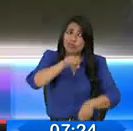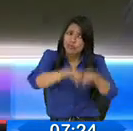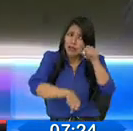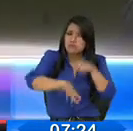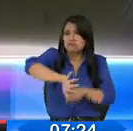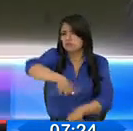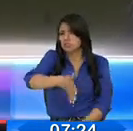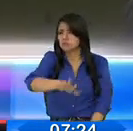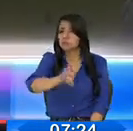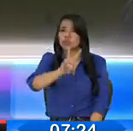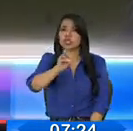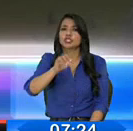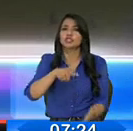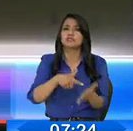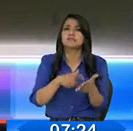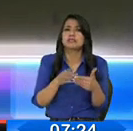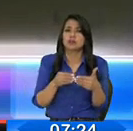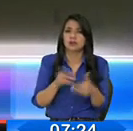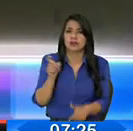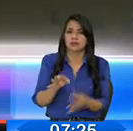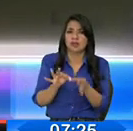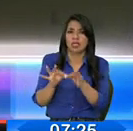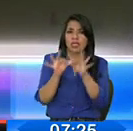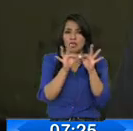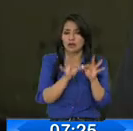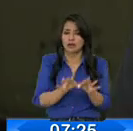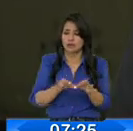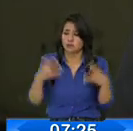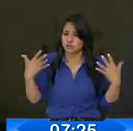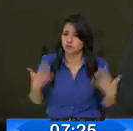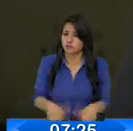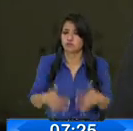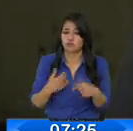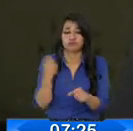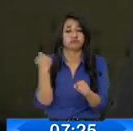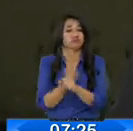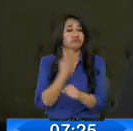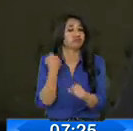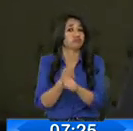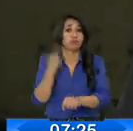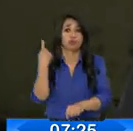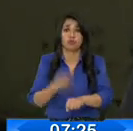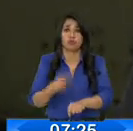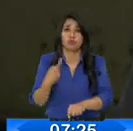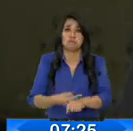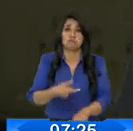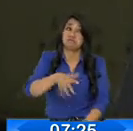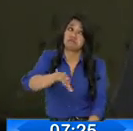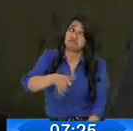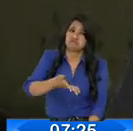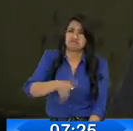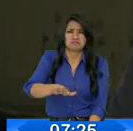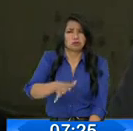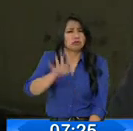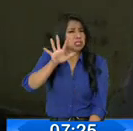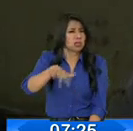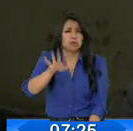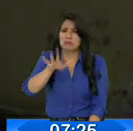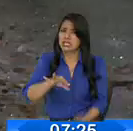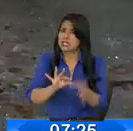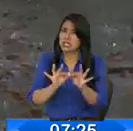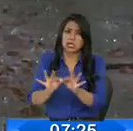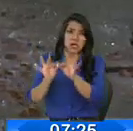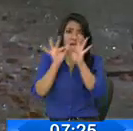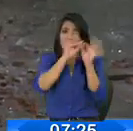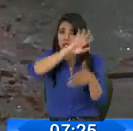unos $200,000. Realmente que el trabajo va a ser arduo, nos va a tomar por lo menos unos 5 meses.